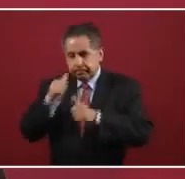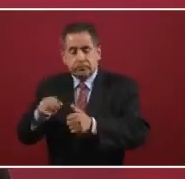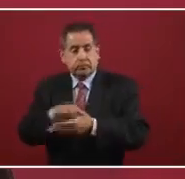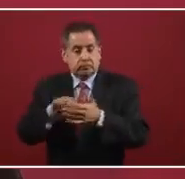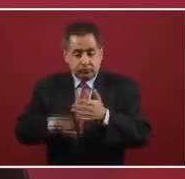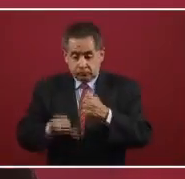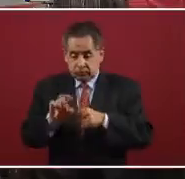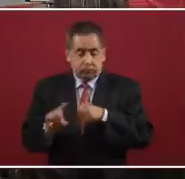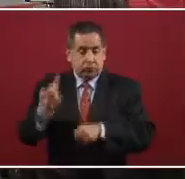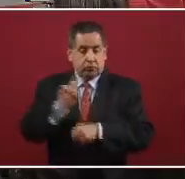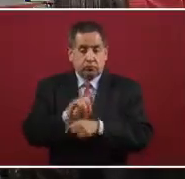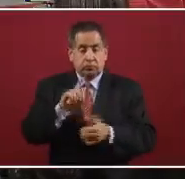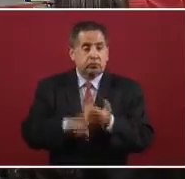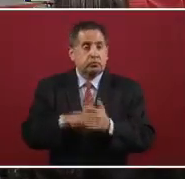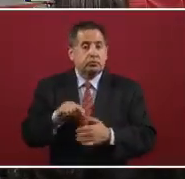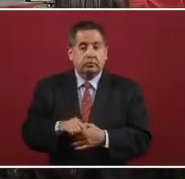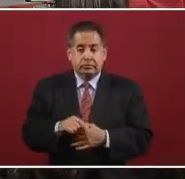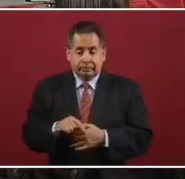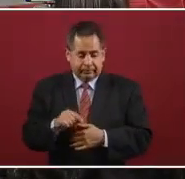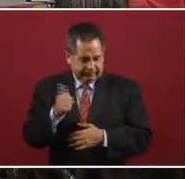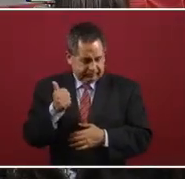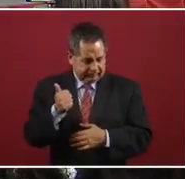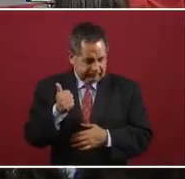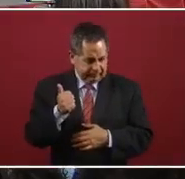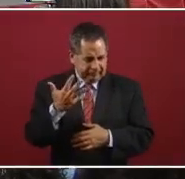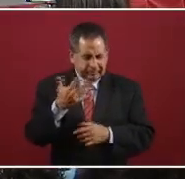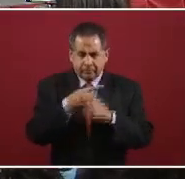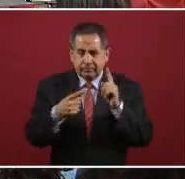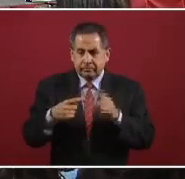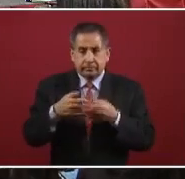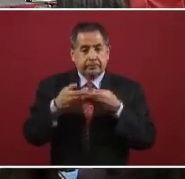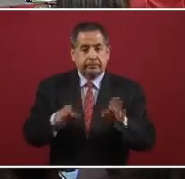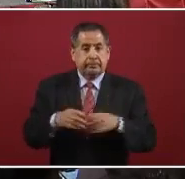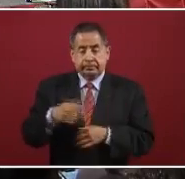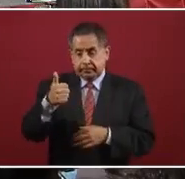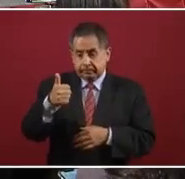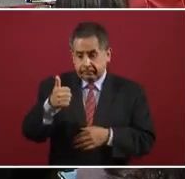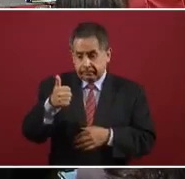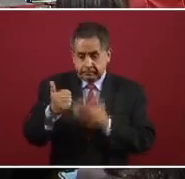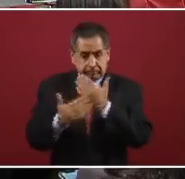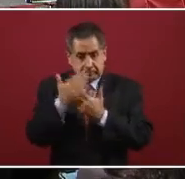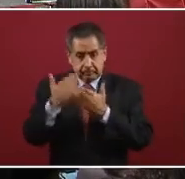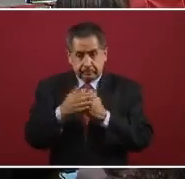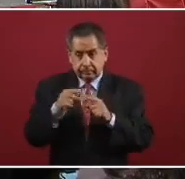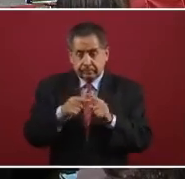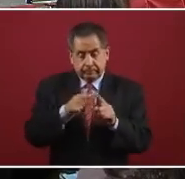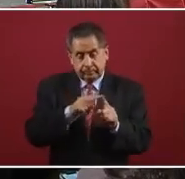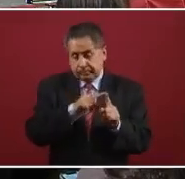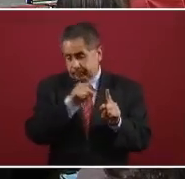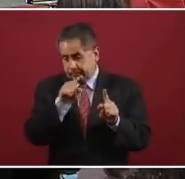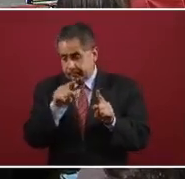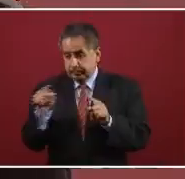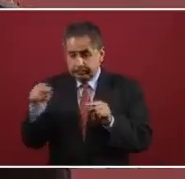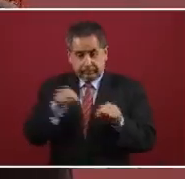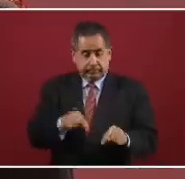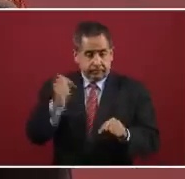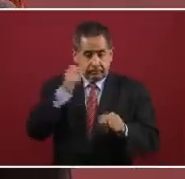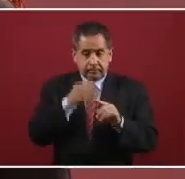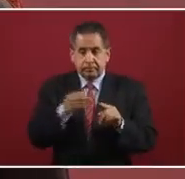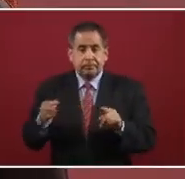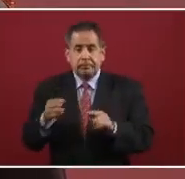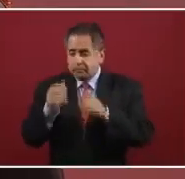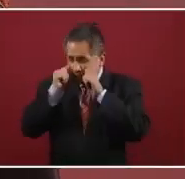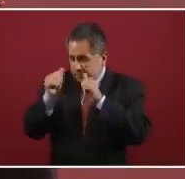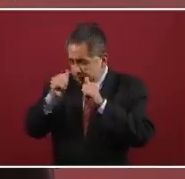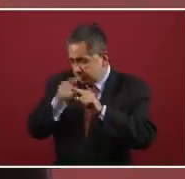ejemplo, desde las 6, llegamos 5:30, pero abrimos la puerta a las 6 de la mañana. Hasta antes de venirme aquí a la conferencia ya